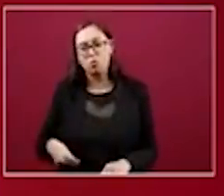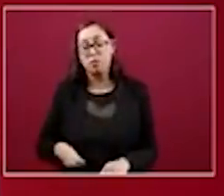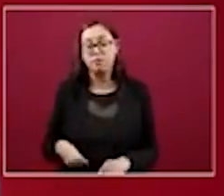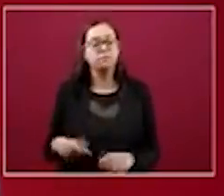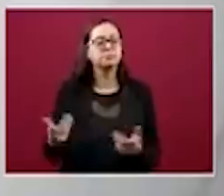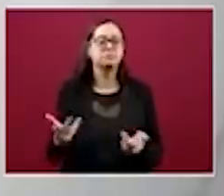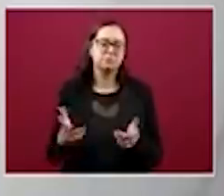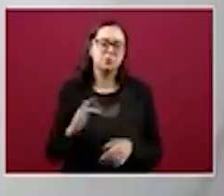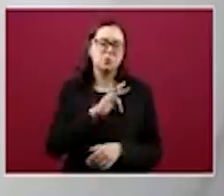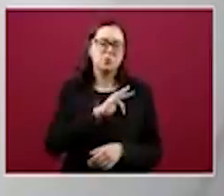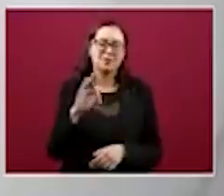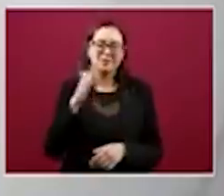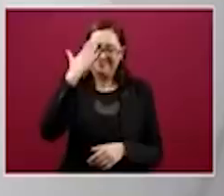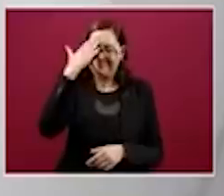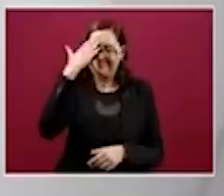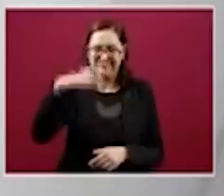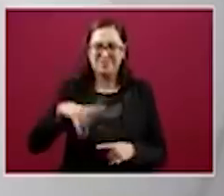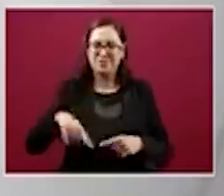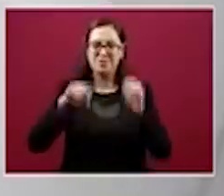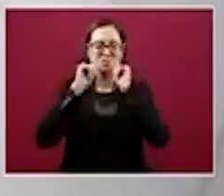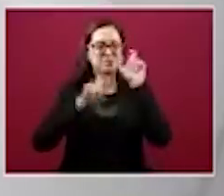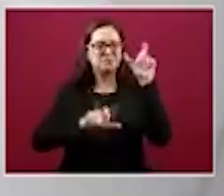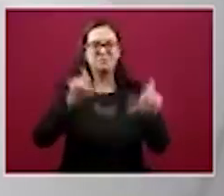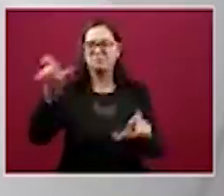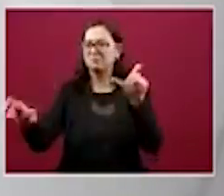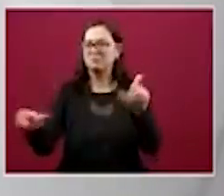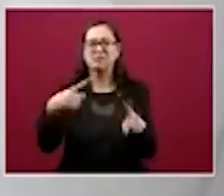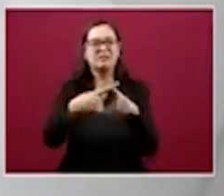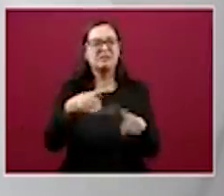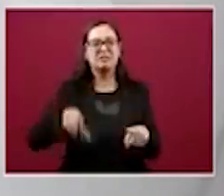cualquier servidor público, de cualquier funcionario.